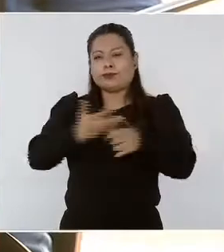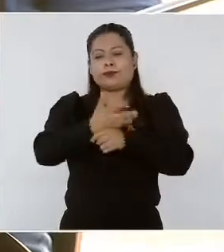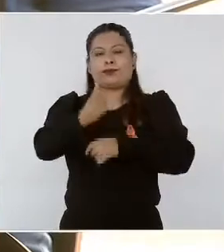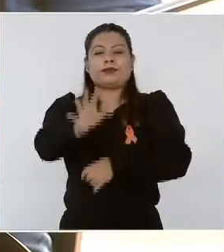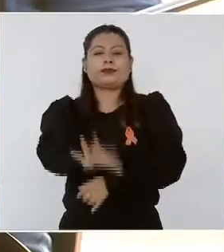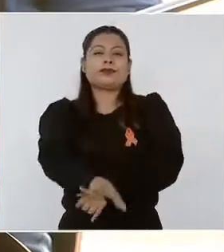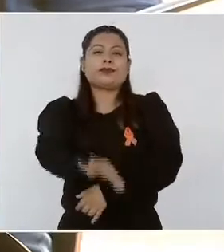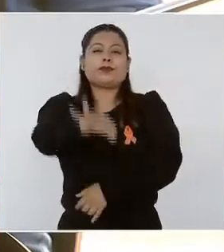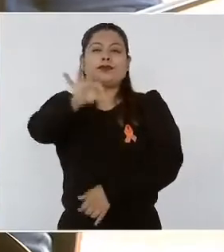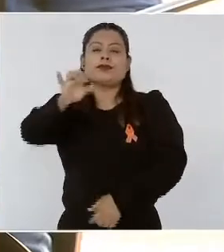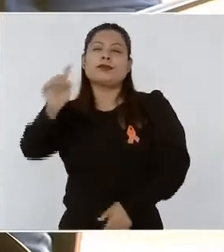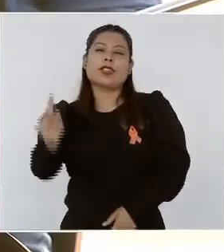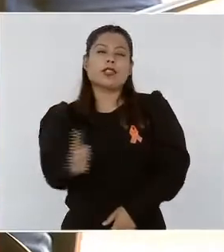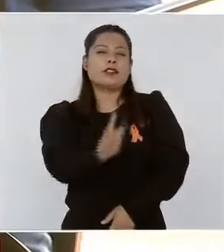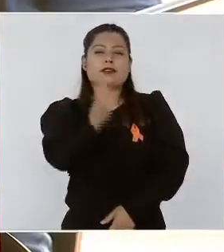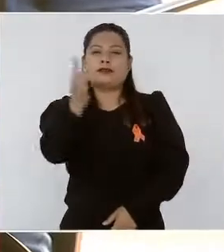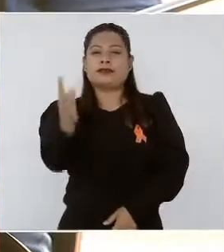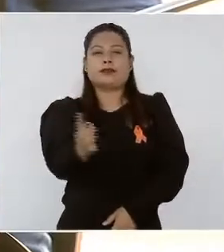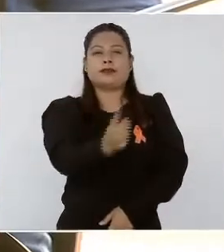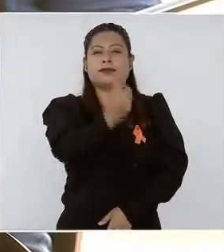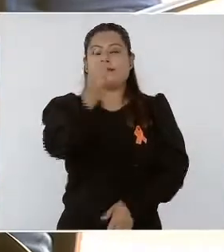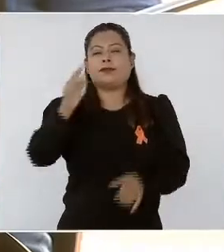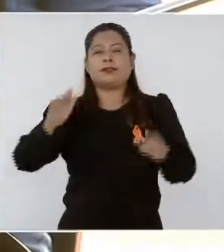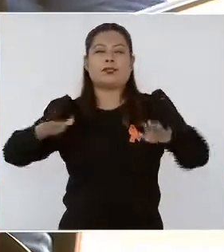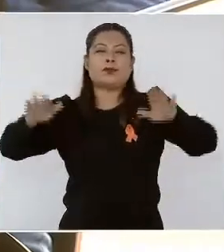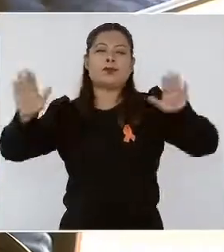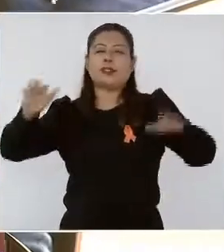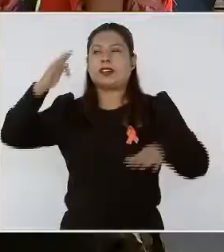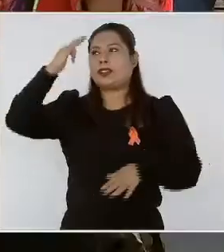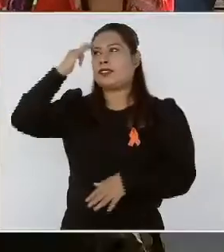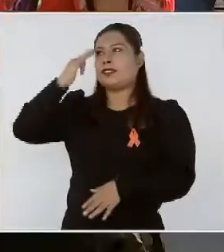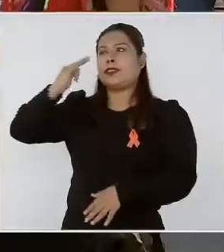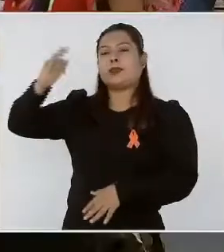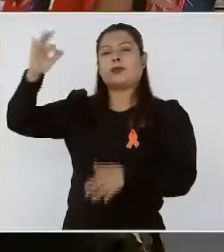encontrar la eternidad en el vuelo del tiempo.